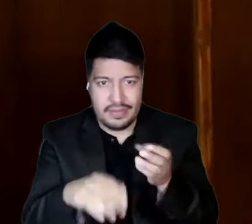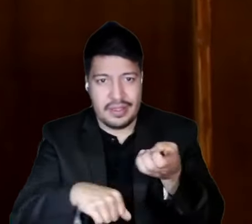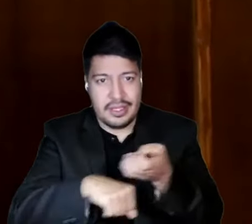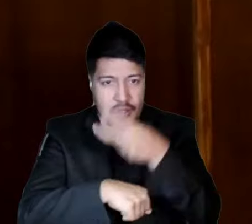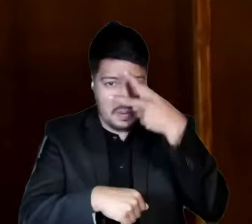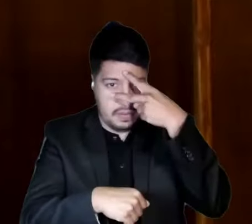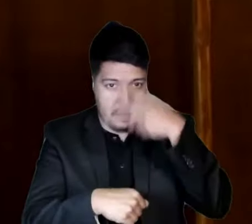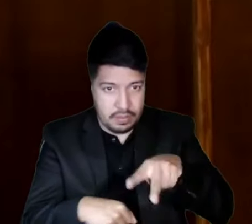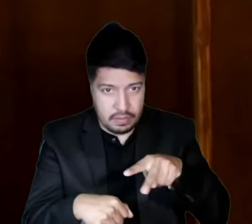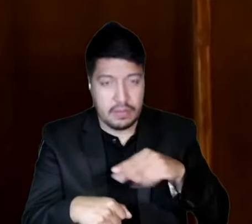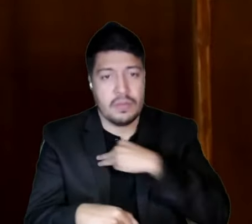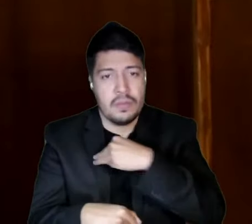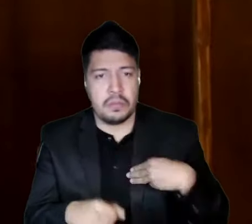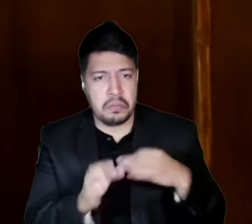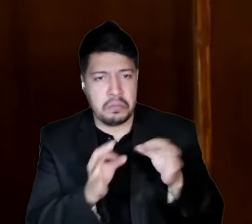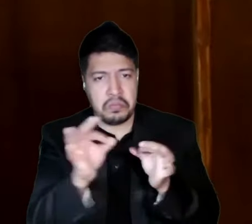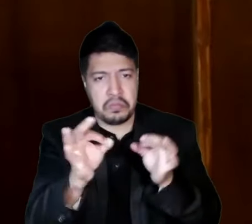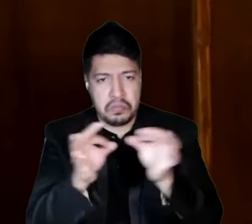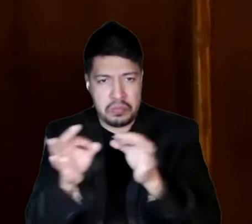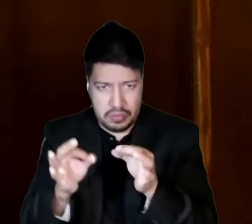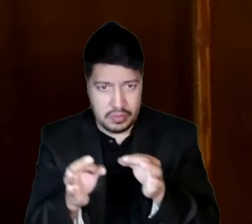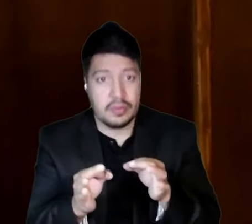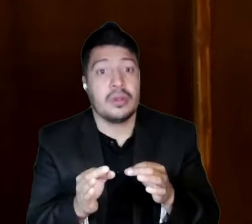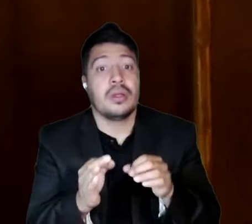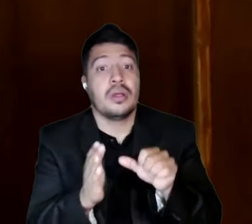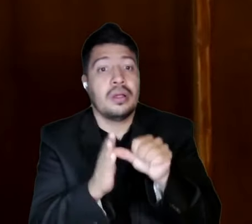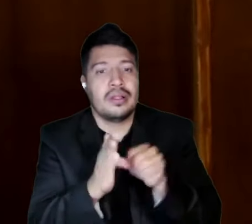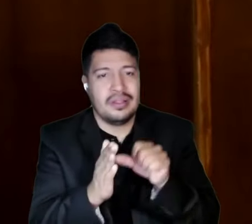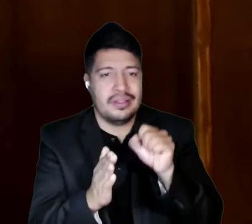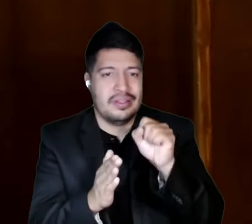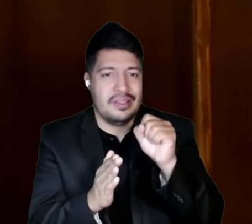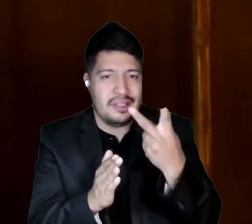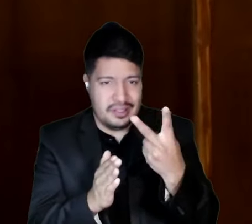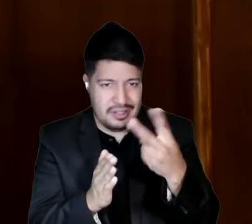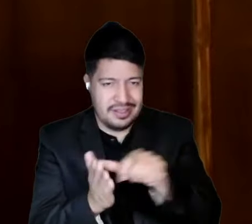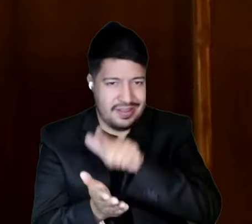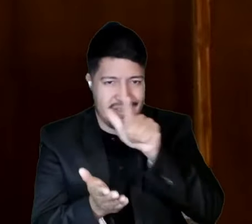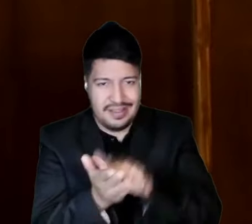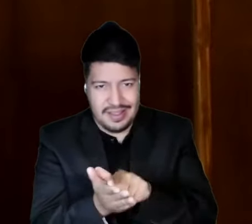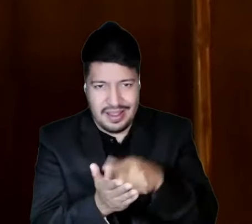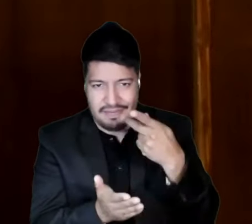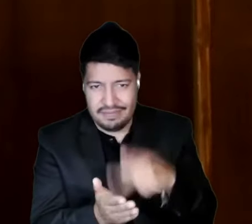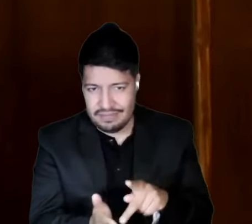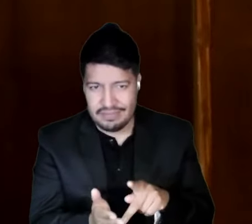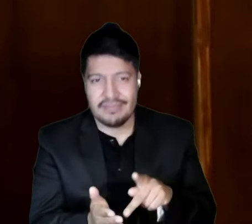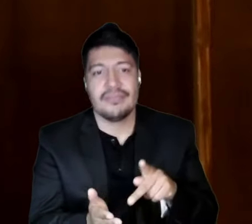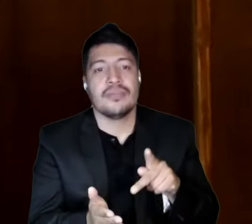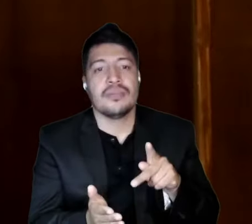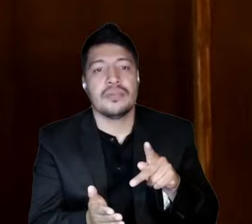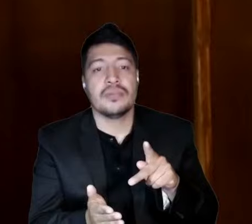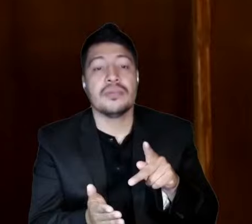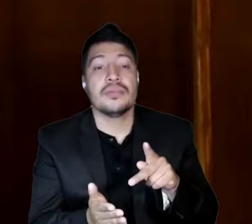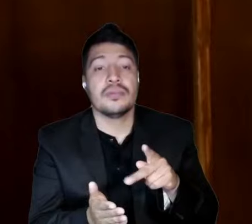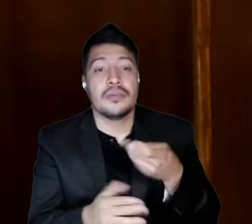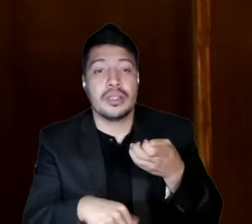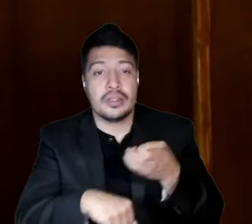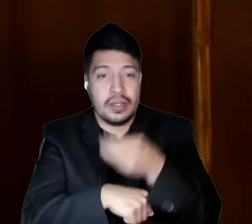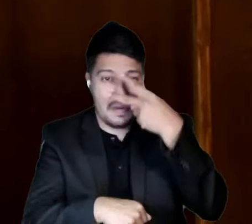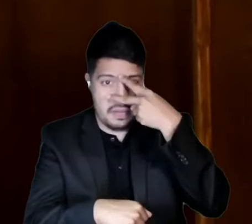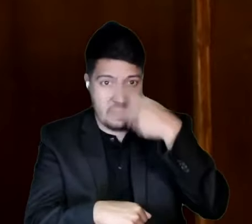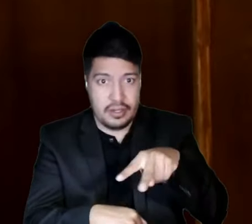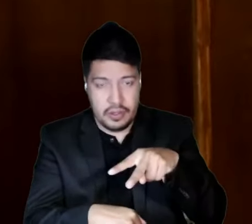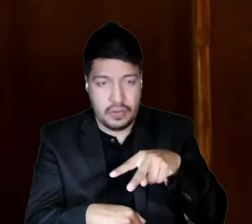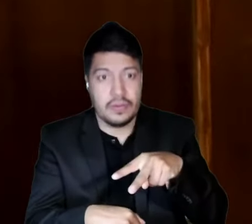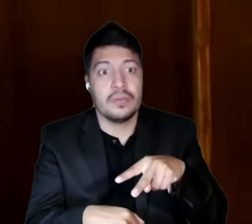así como 62 fracción 11 de la Ley Orgánica del poder legislativo del Estado libre y soberano de México quienes integramos la